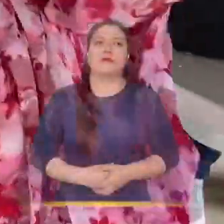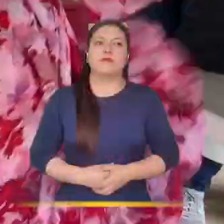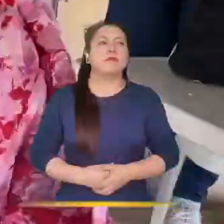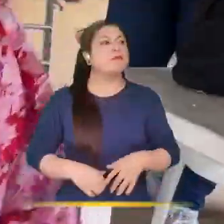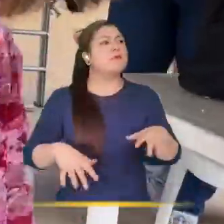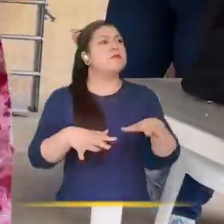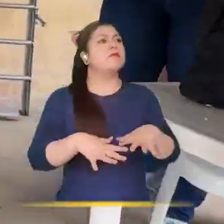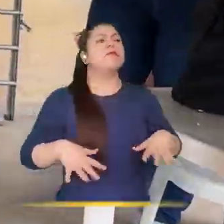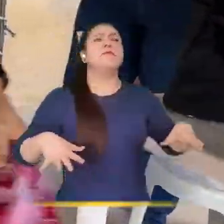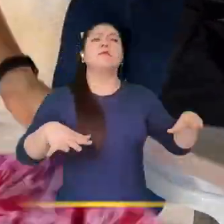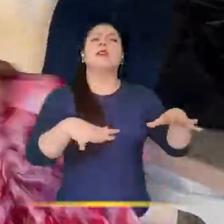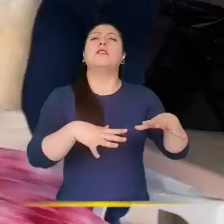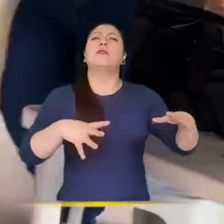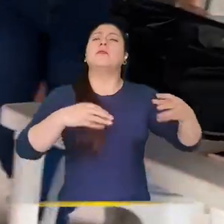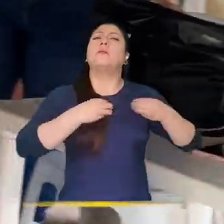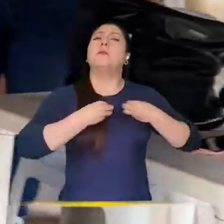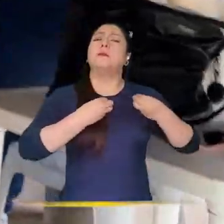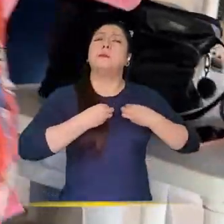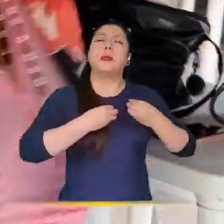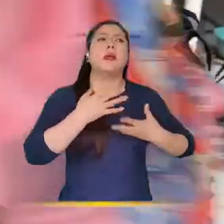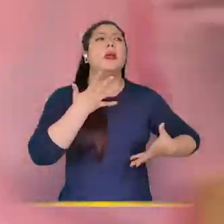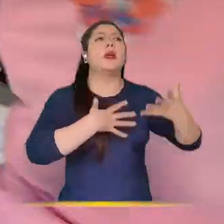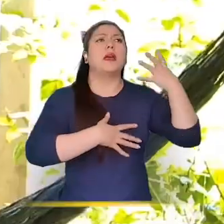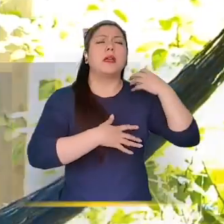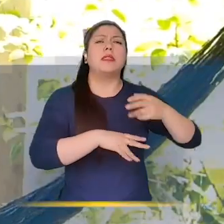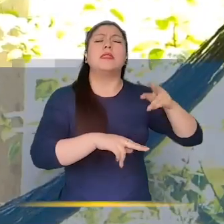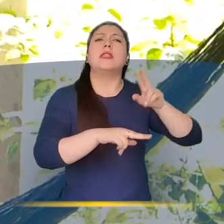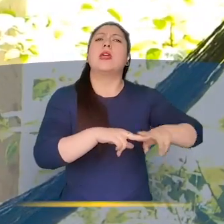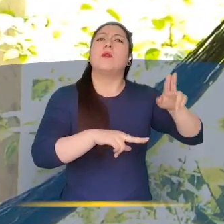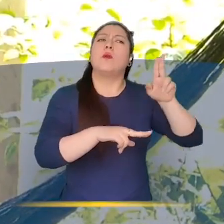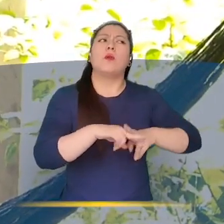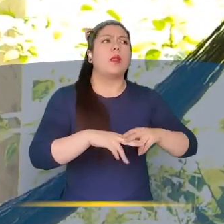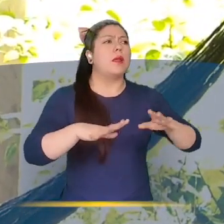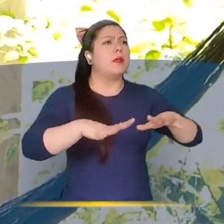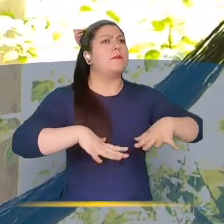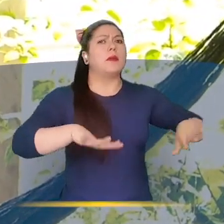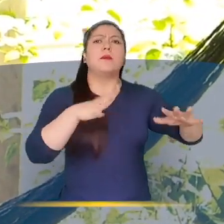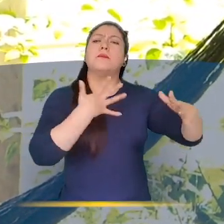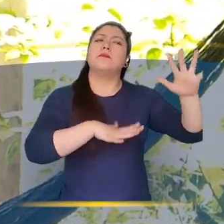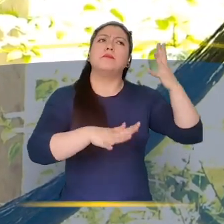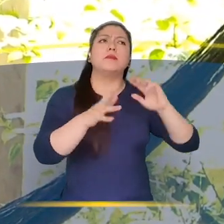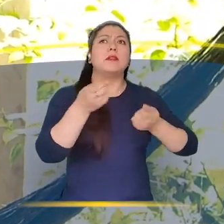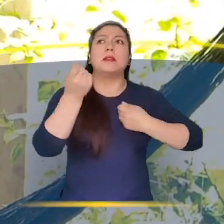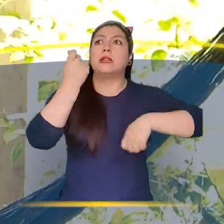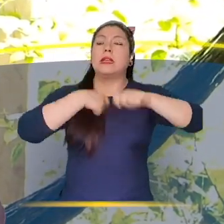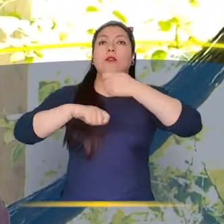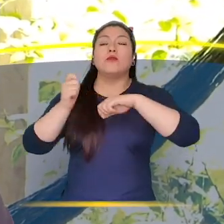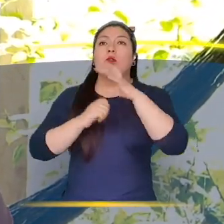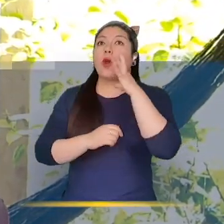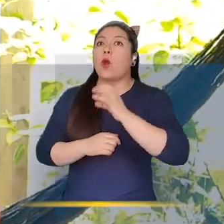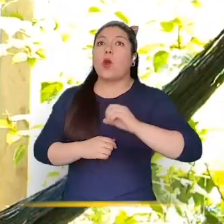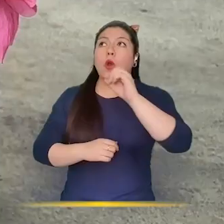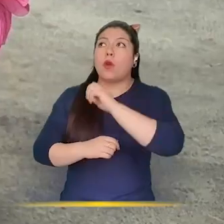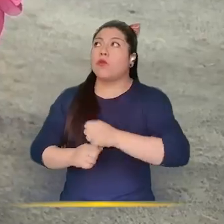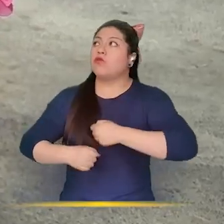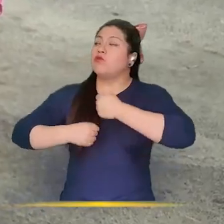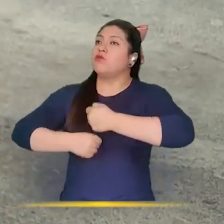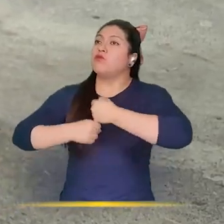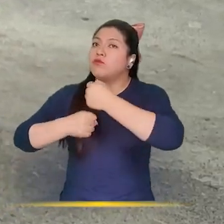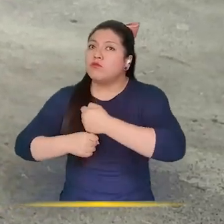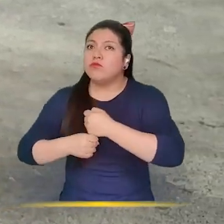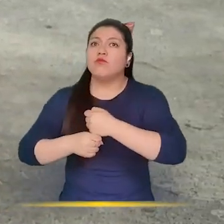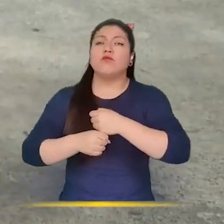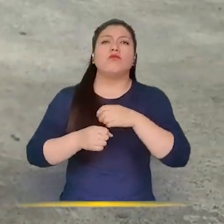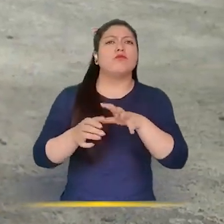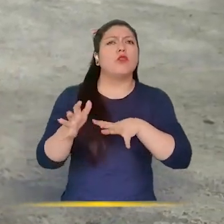vivíamos alrededor de puro campo, de la naturaleza, nos gustaba mucho la naturaleza y los negocios de los hombres eran de caballos, de las sillas, y ahí nadie hablaba